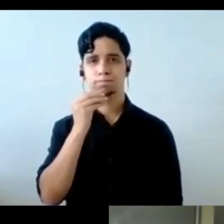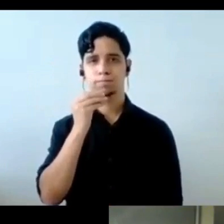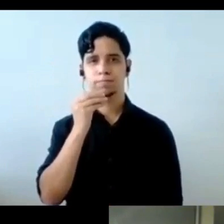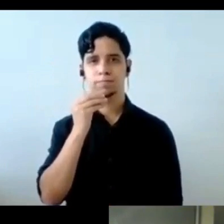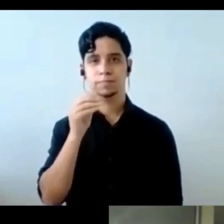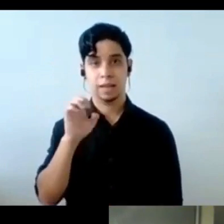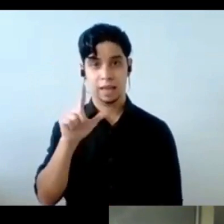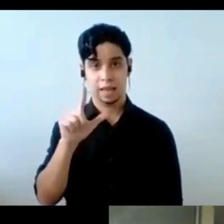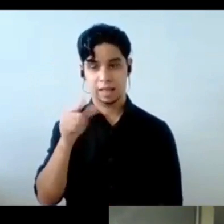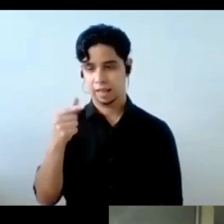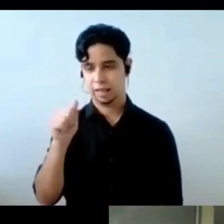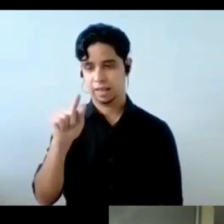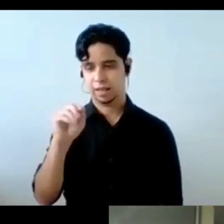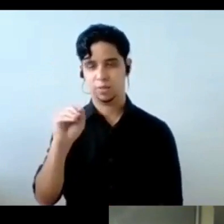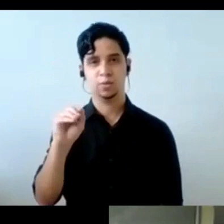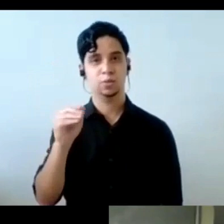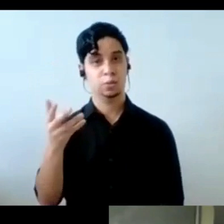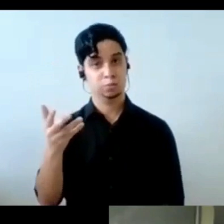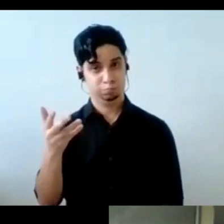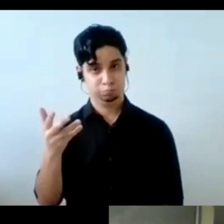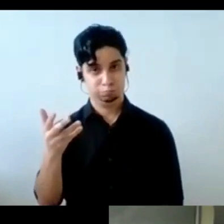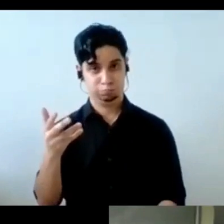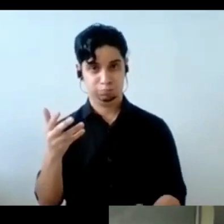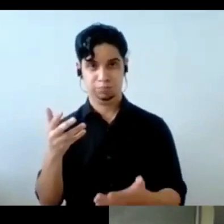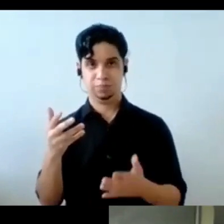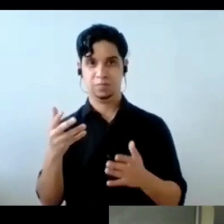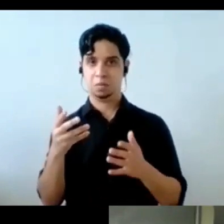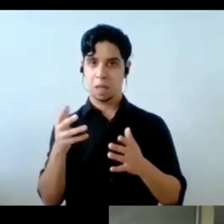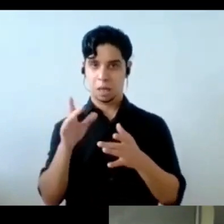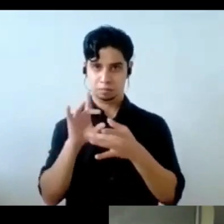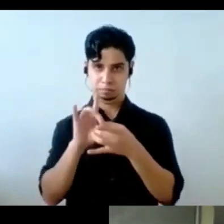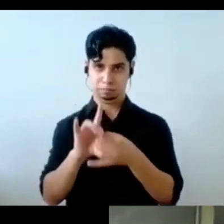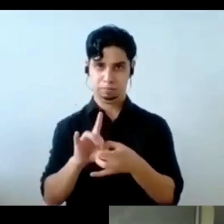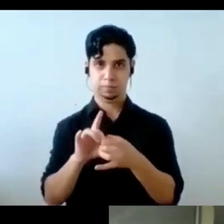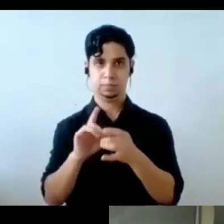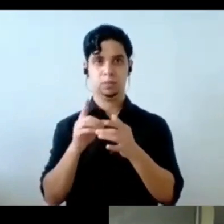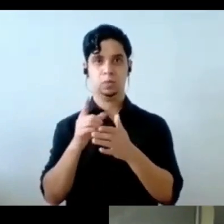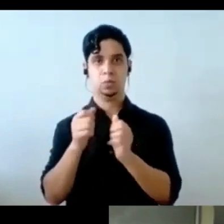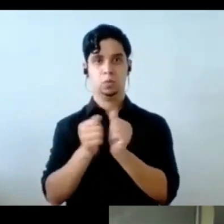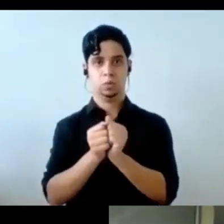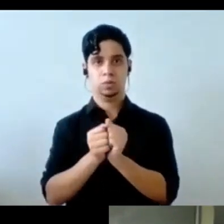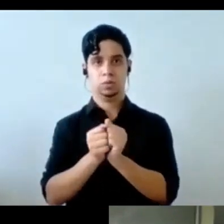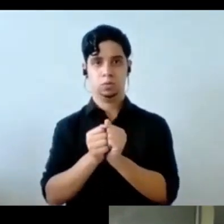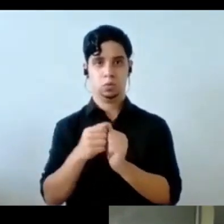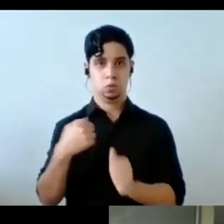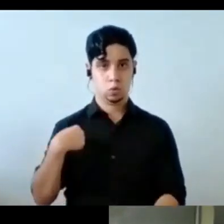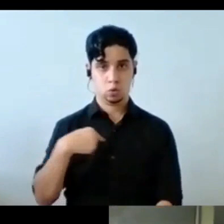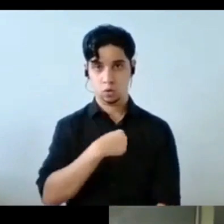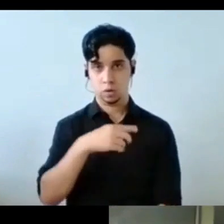El hiato. Bueno, tiene que ver por ahí porque resulta que nosotros estuvimos 7 años ¿en